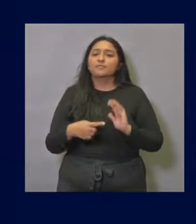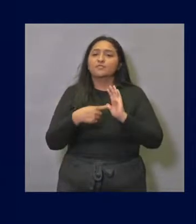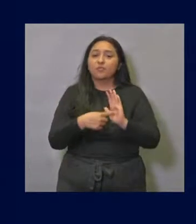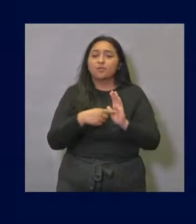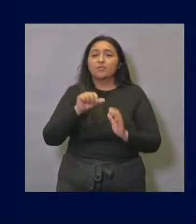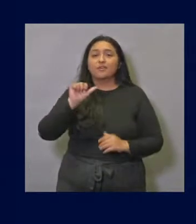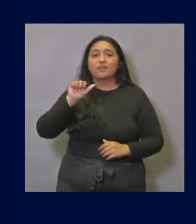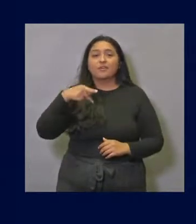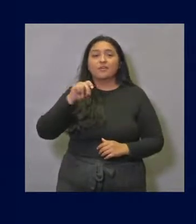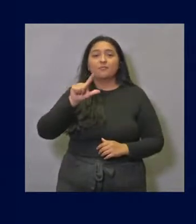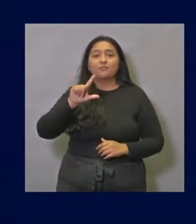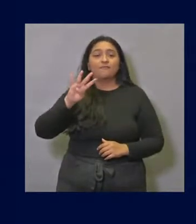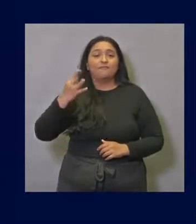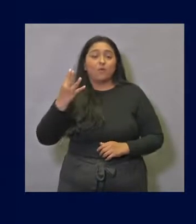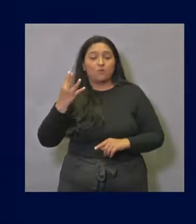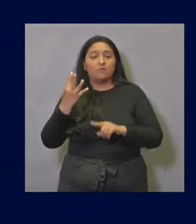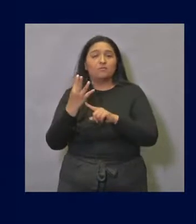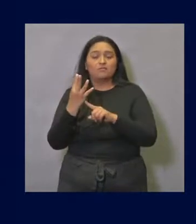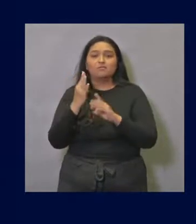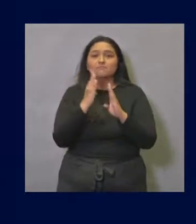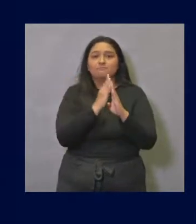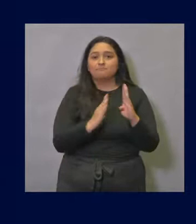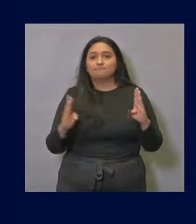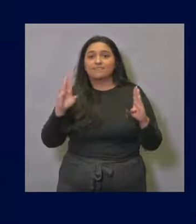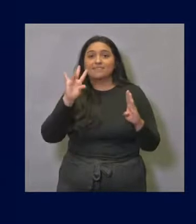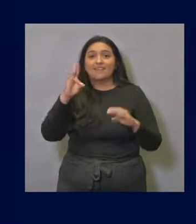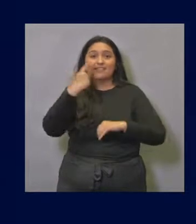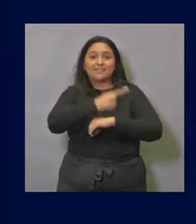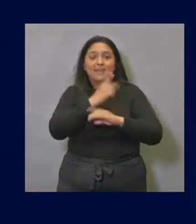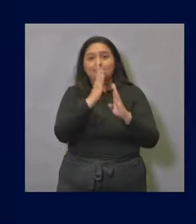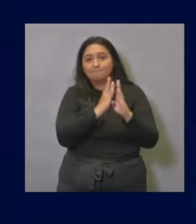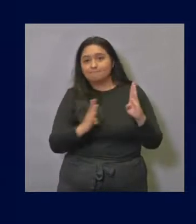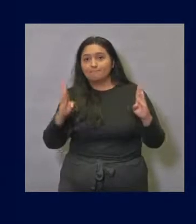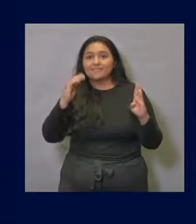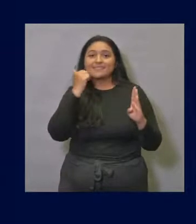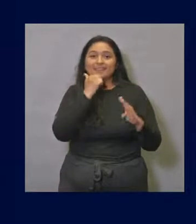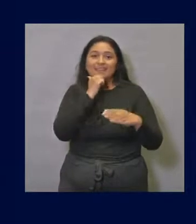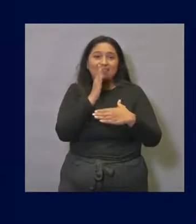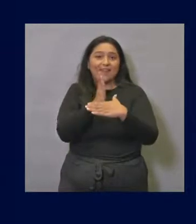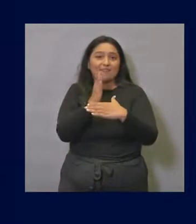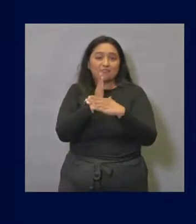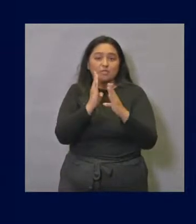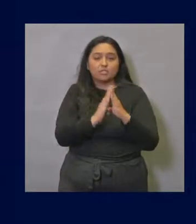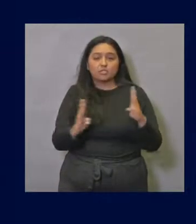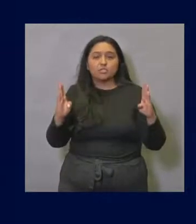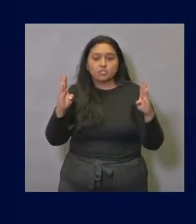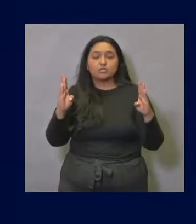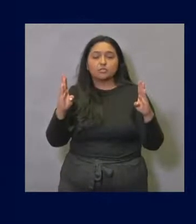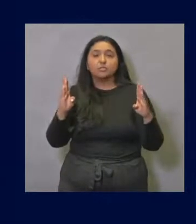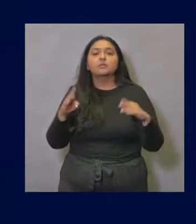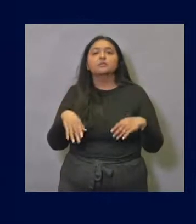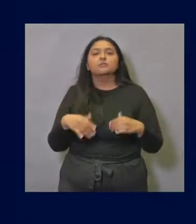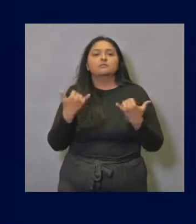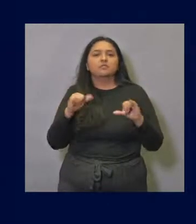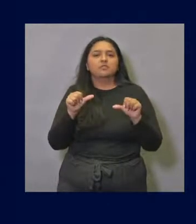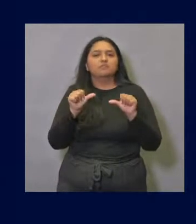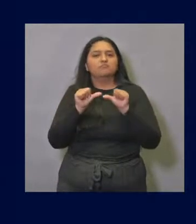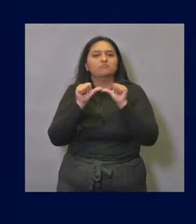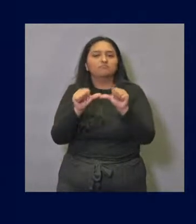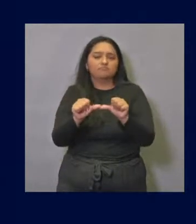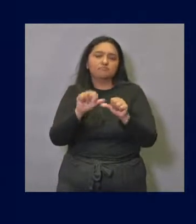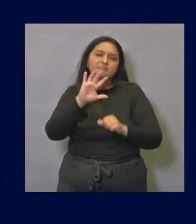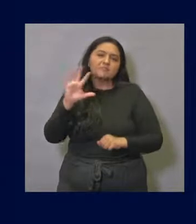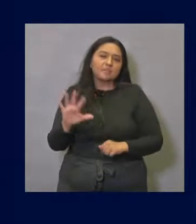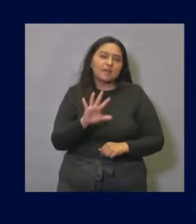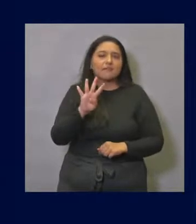de abril, el número promedio de 7 días de casos diarios por fecha de episodio permanece en